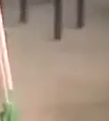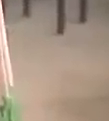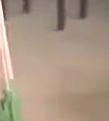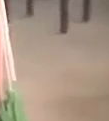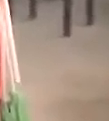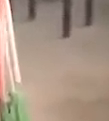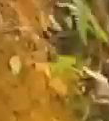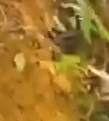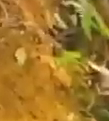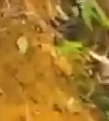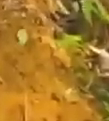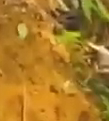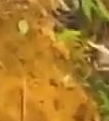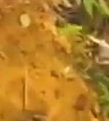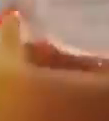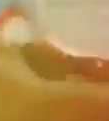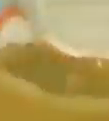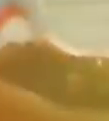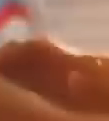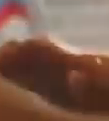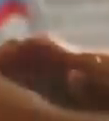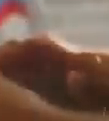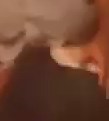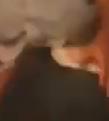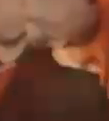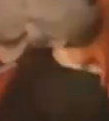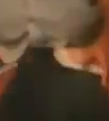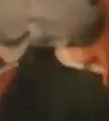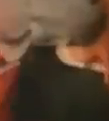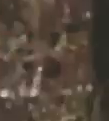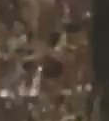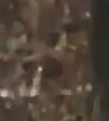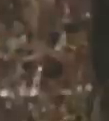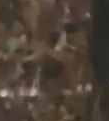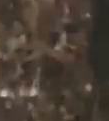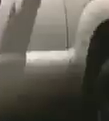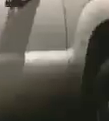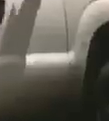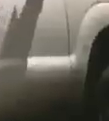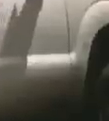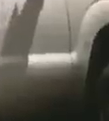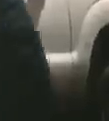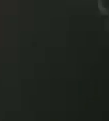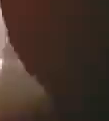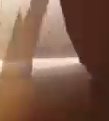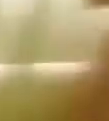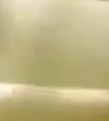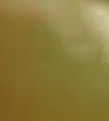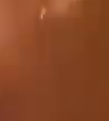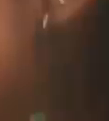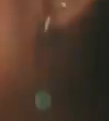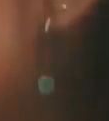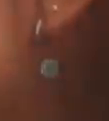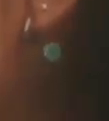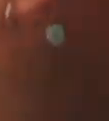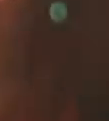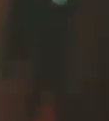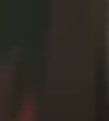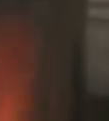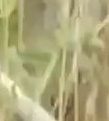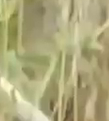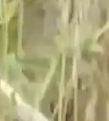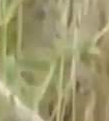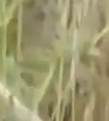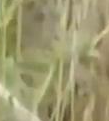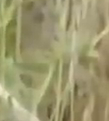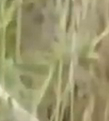paz, de vida, de estabilidad, que es uno de los objetivos centrales. Así que tenemos que ir haciendo una revolución dentro de la